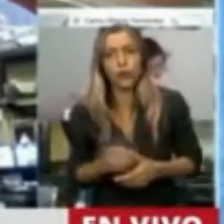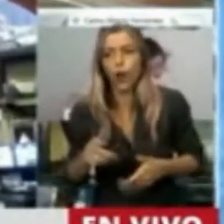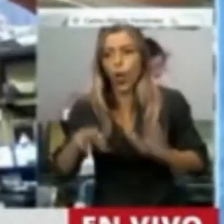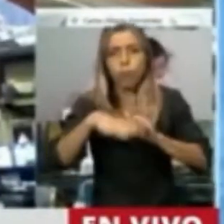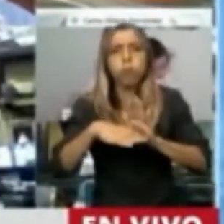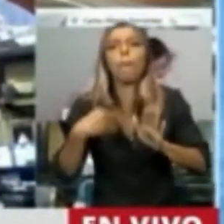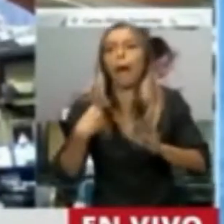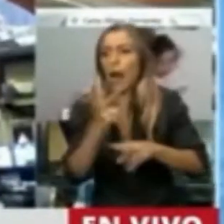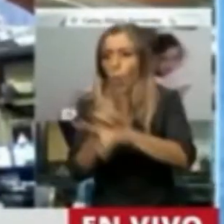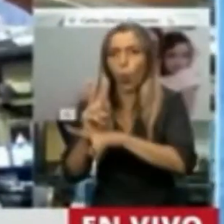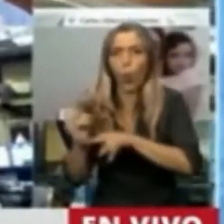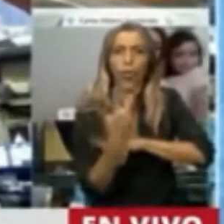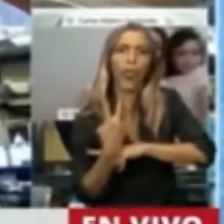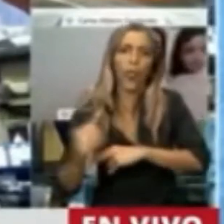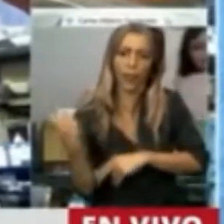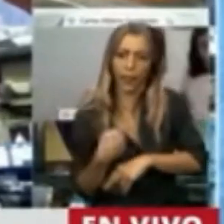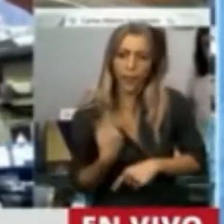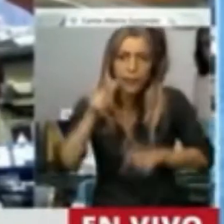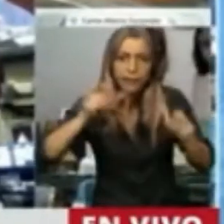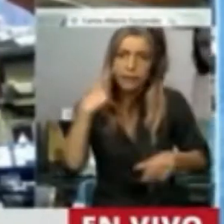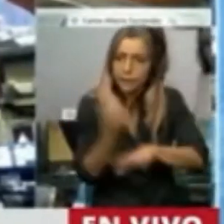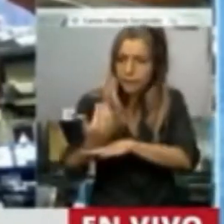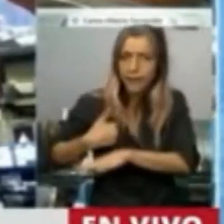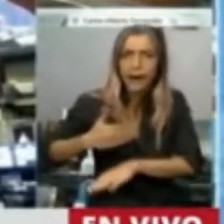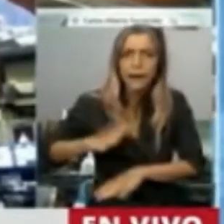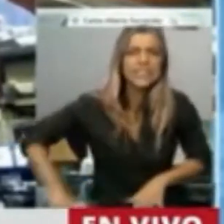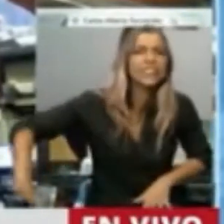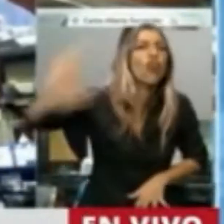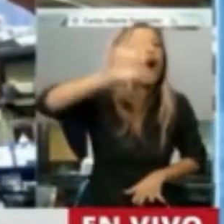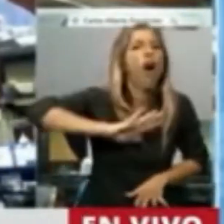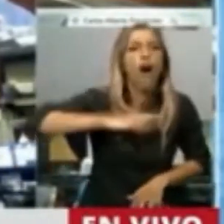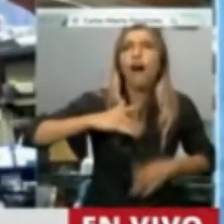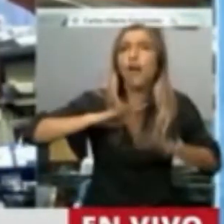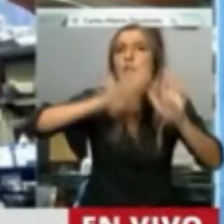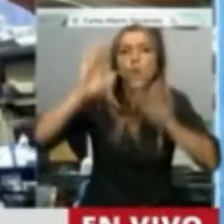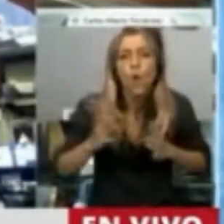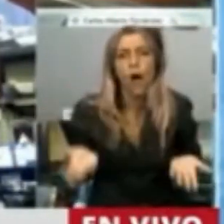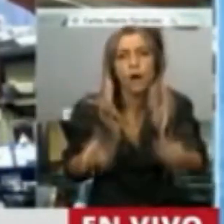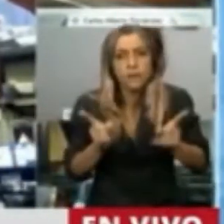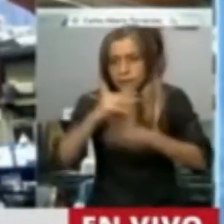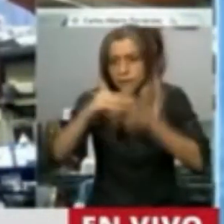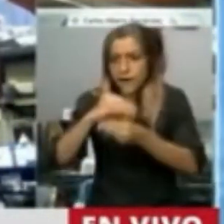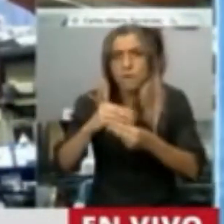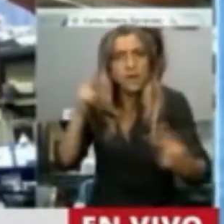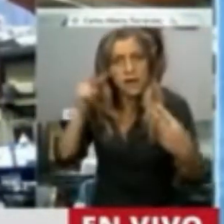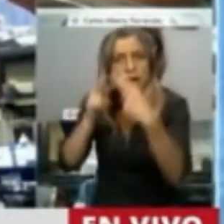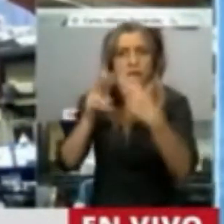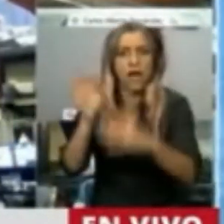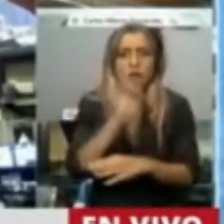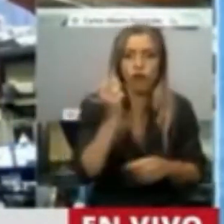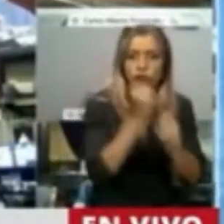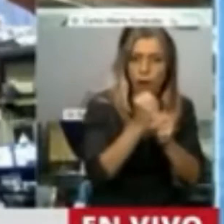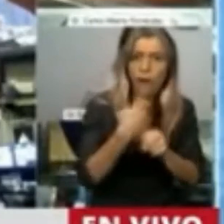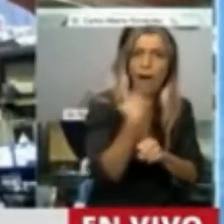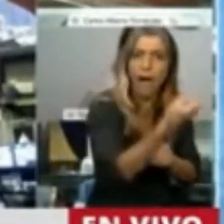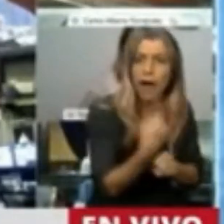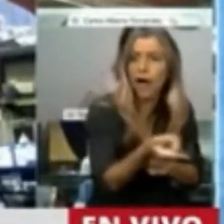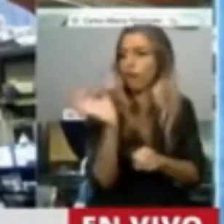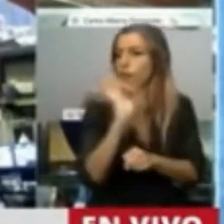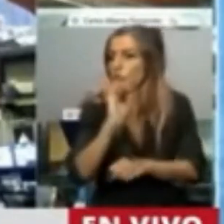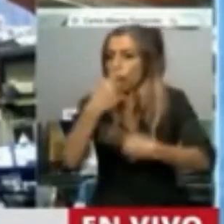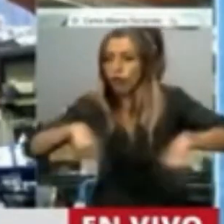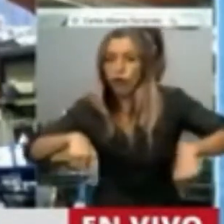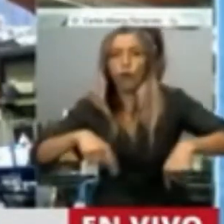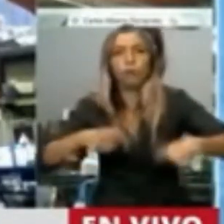los argentinos, para que el derecho de ver una familia, de ver un familiar, de ir a trabajar, de llevar los insumos necesarios para que